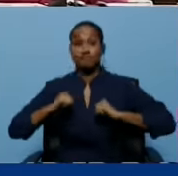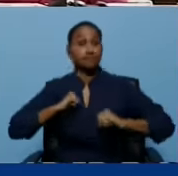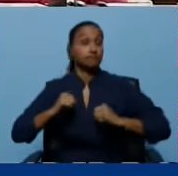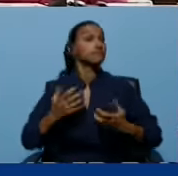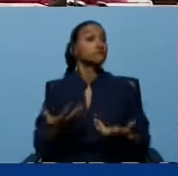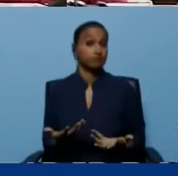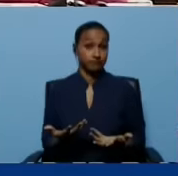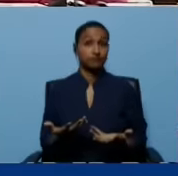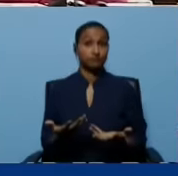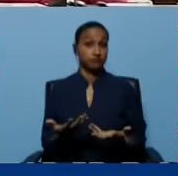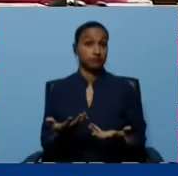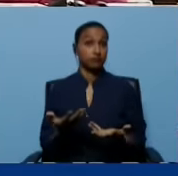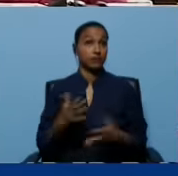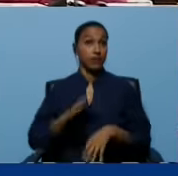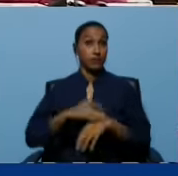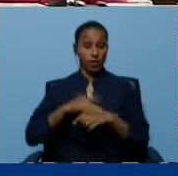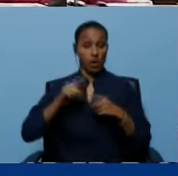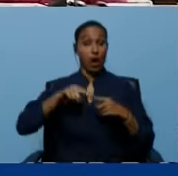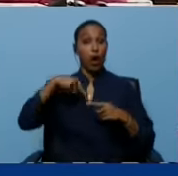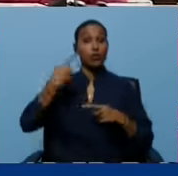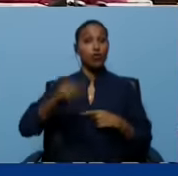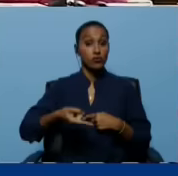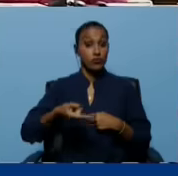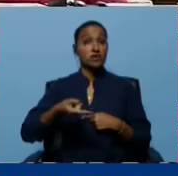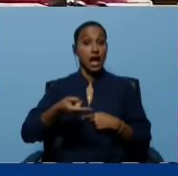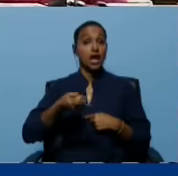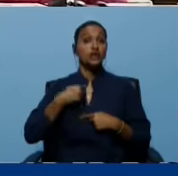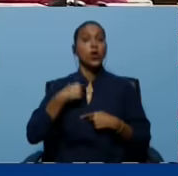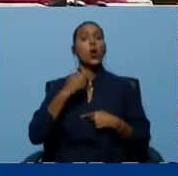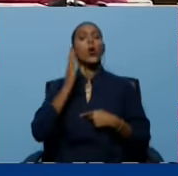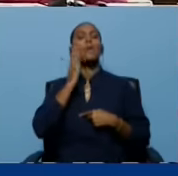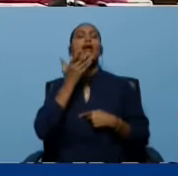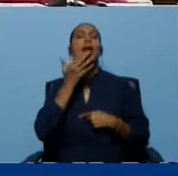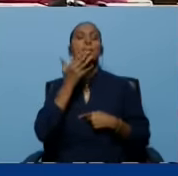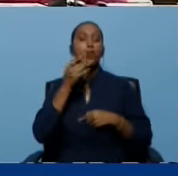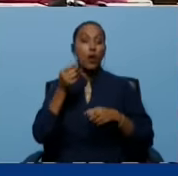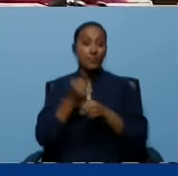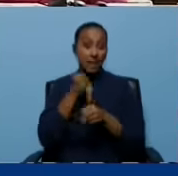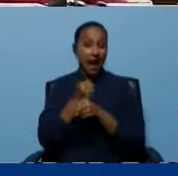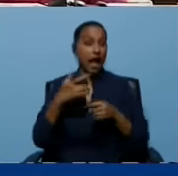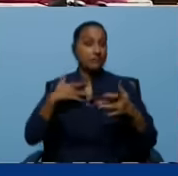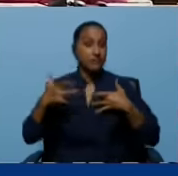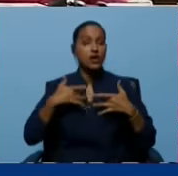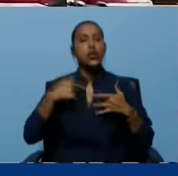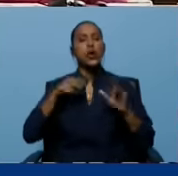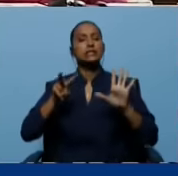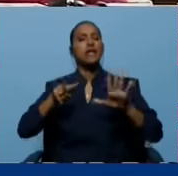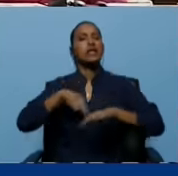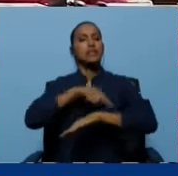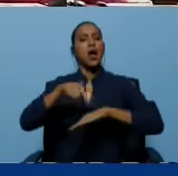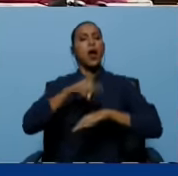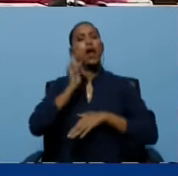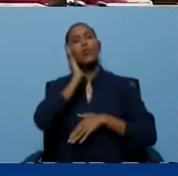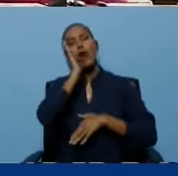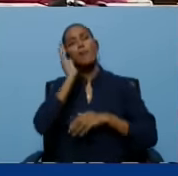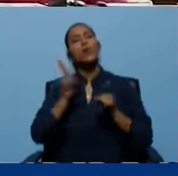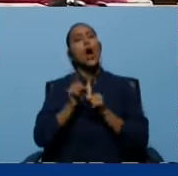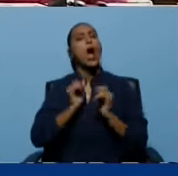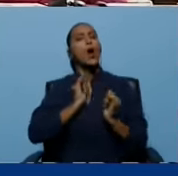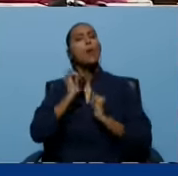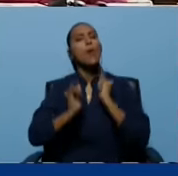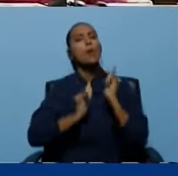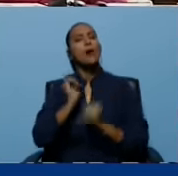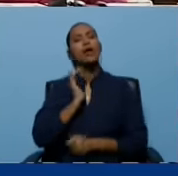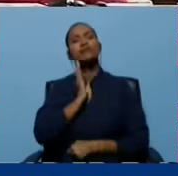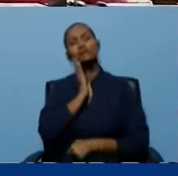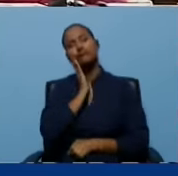Cuando tengo al otro día actividad en la tarde, duermo hasta 7 horas. Como un bebé. Yo una vez dije esto